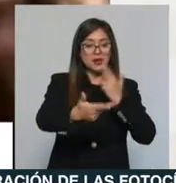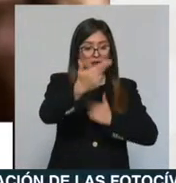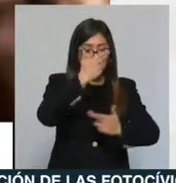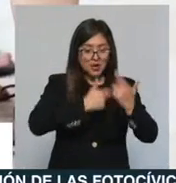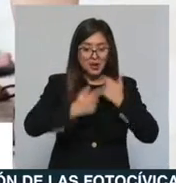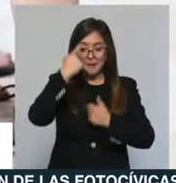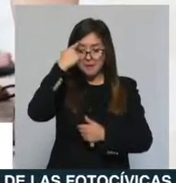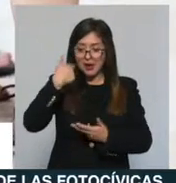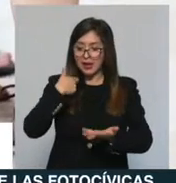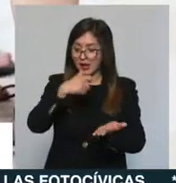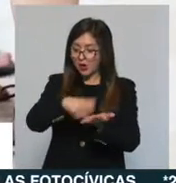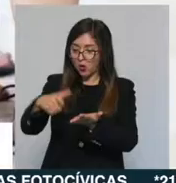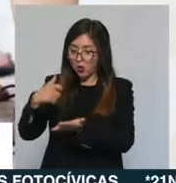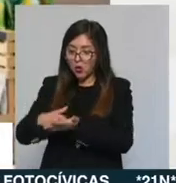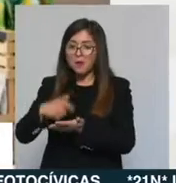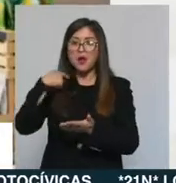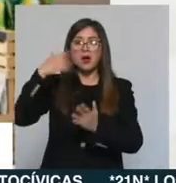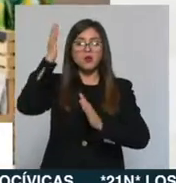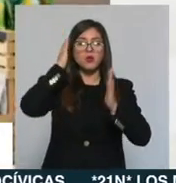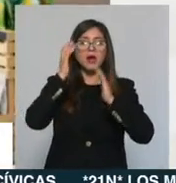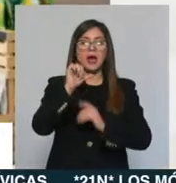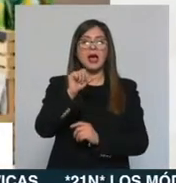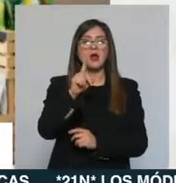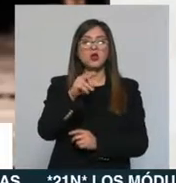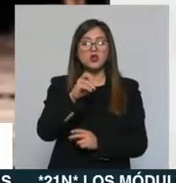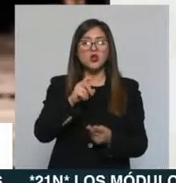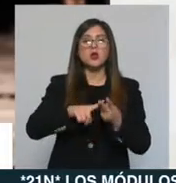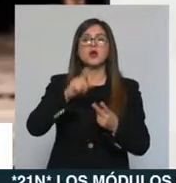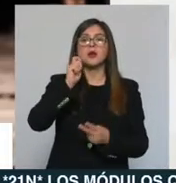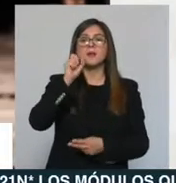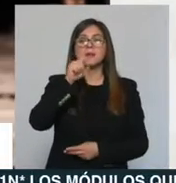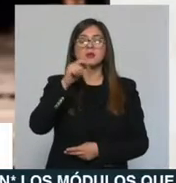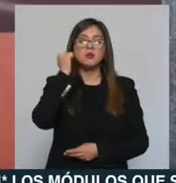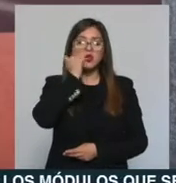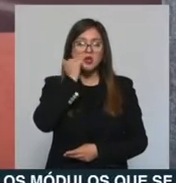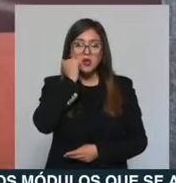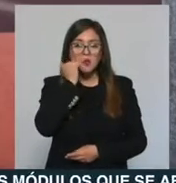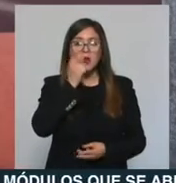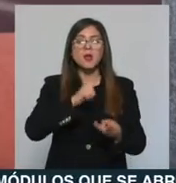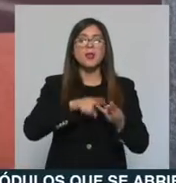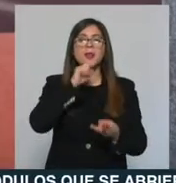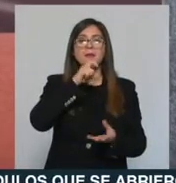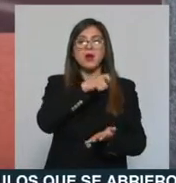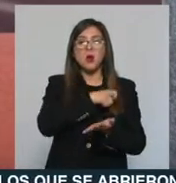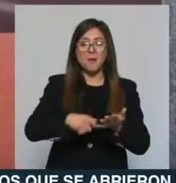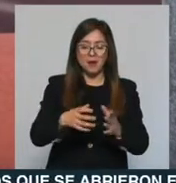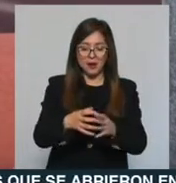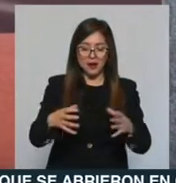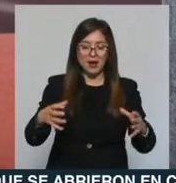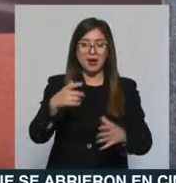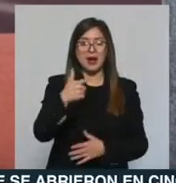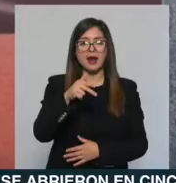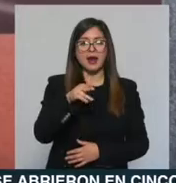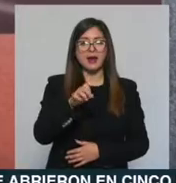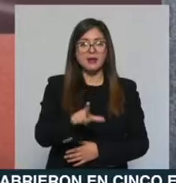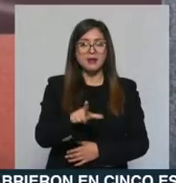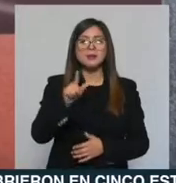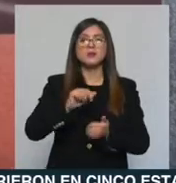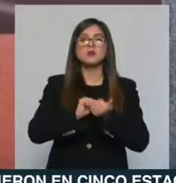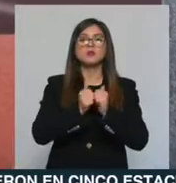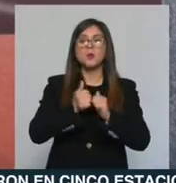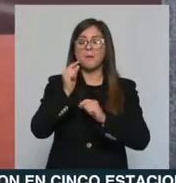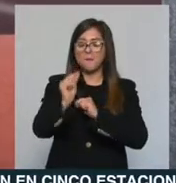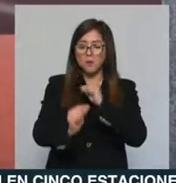sus insumos, el acondicionador, el shampoo, puedes comprar a granel, es digamos como